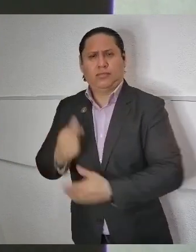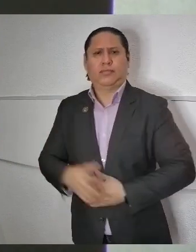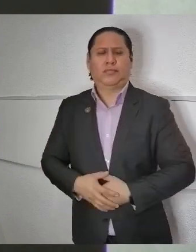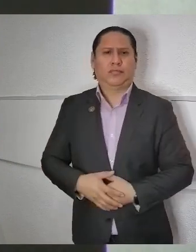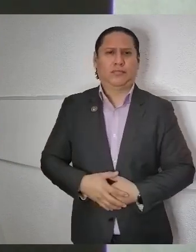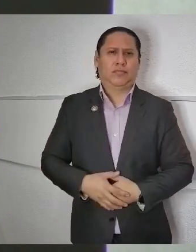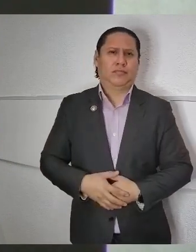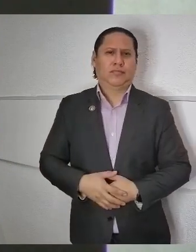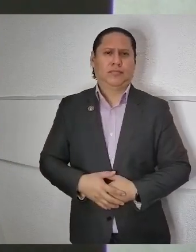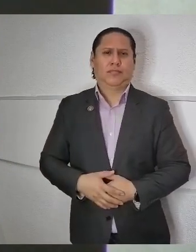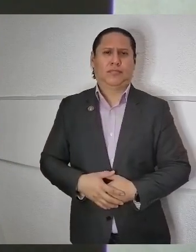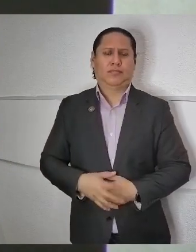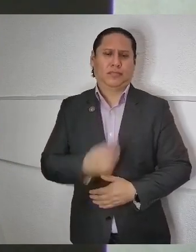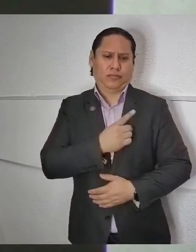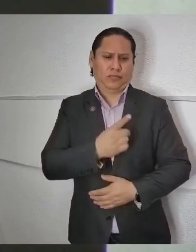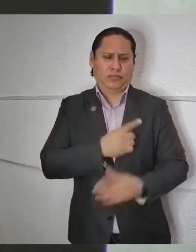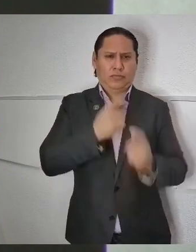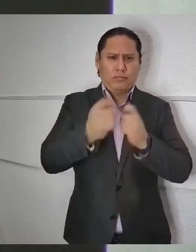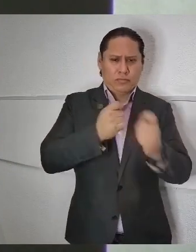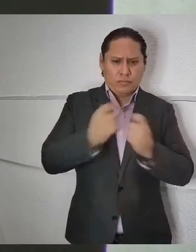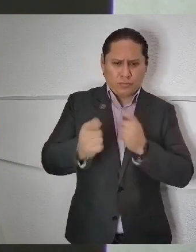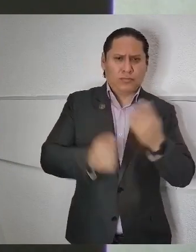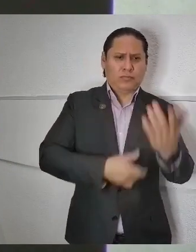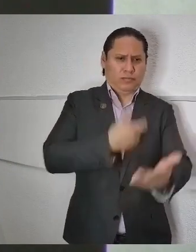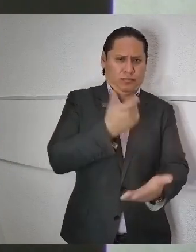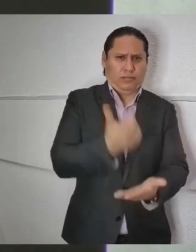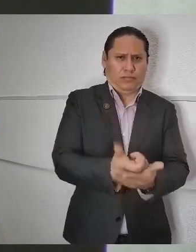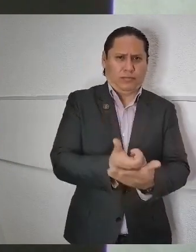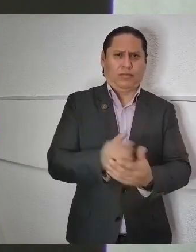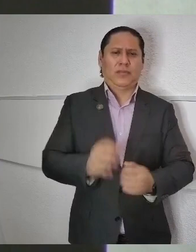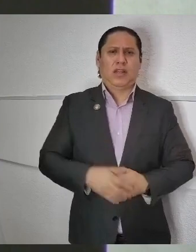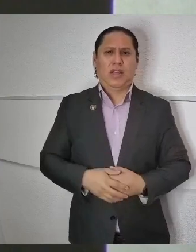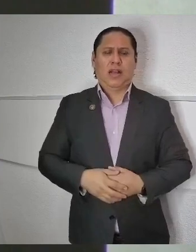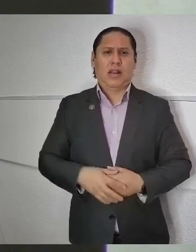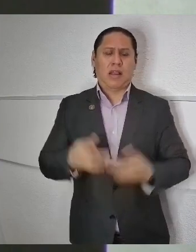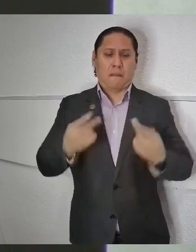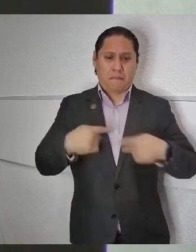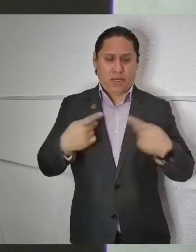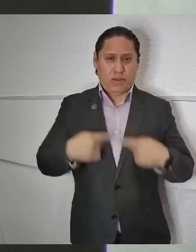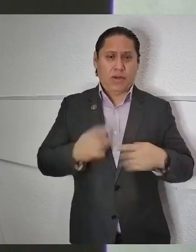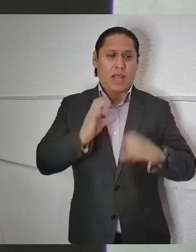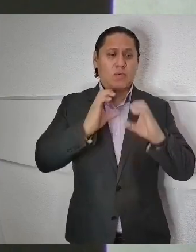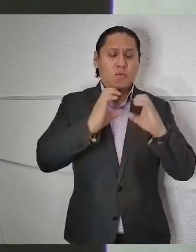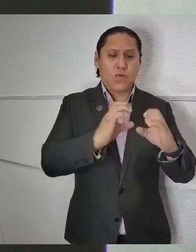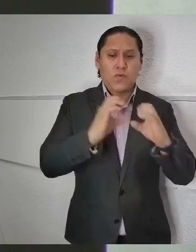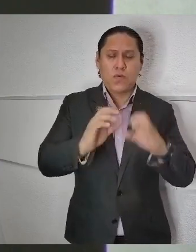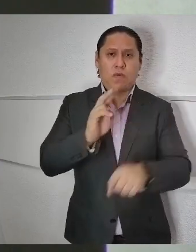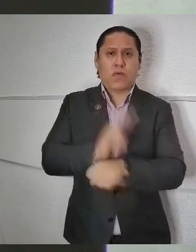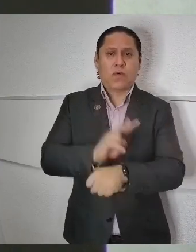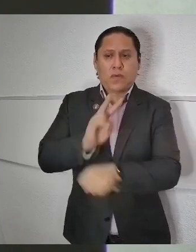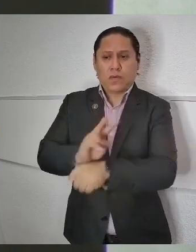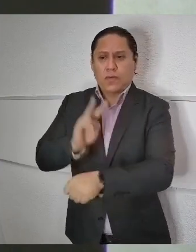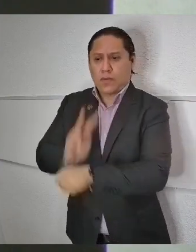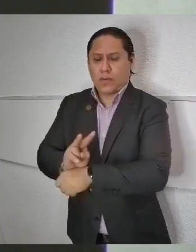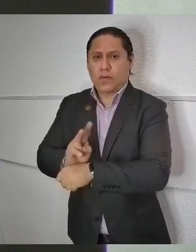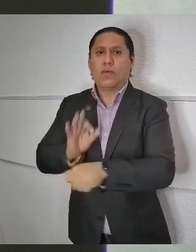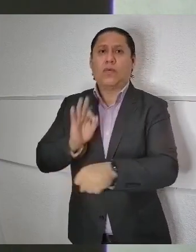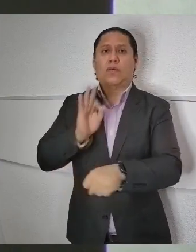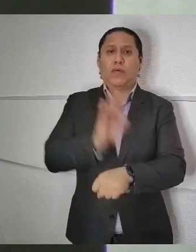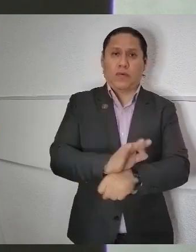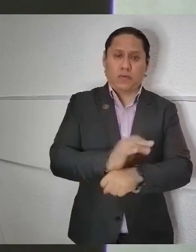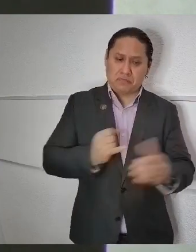a través de la administración, sino con incentivos económicos a los particulares que